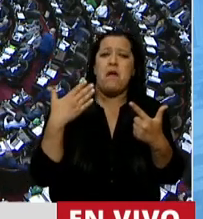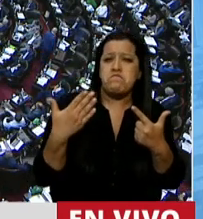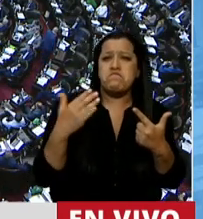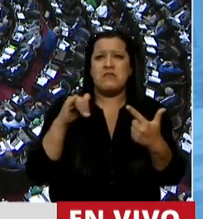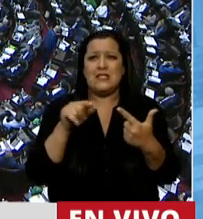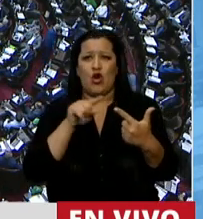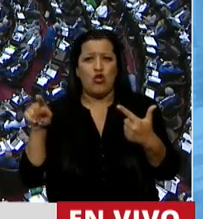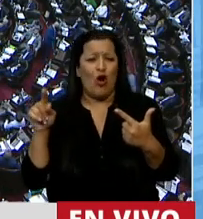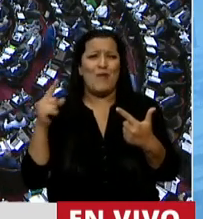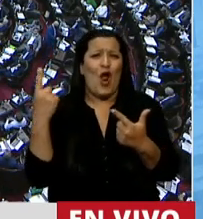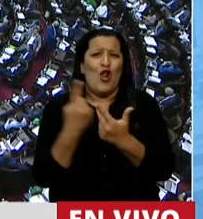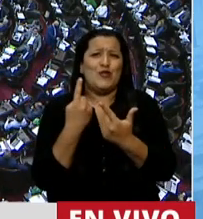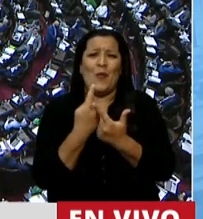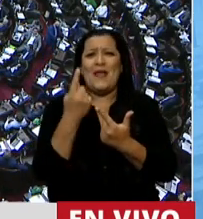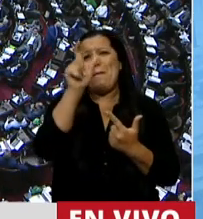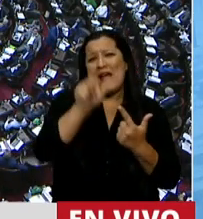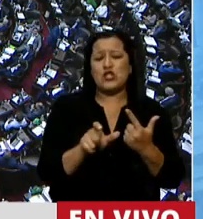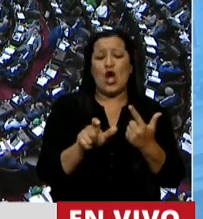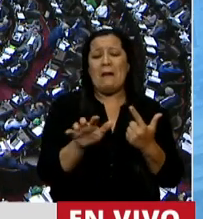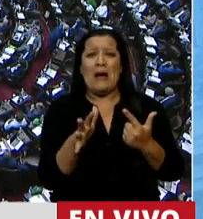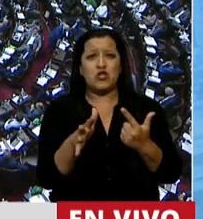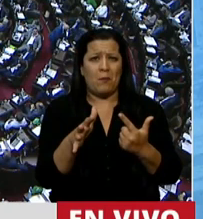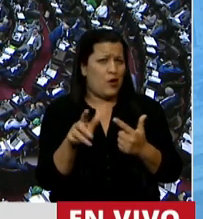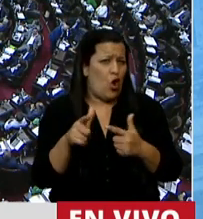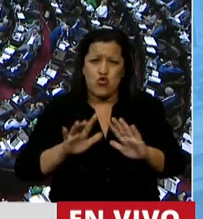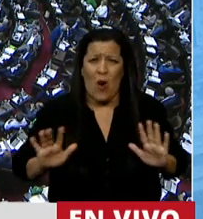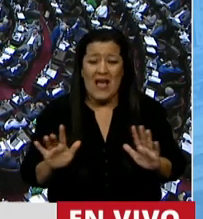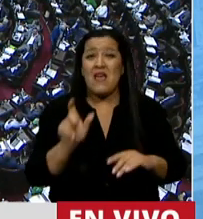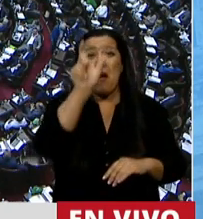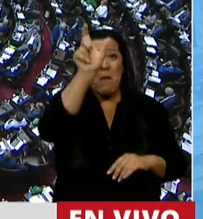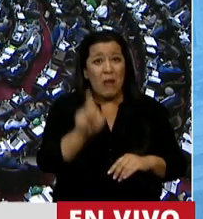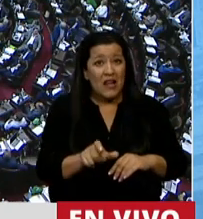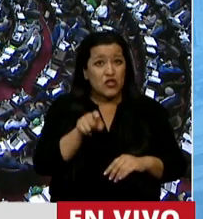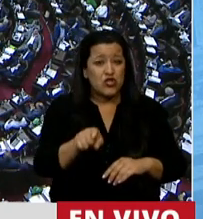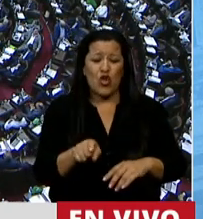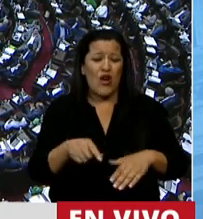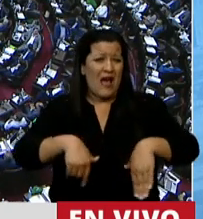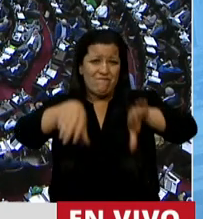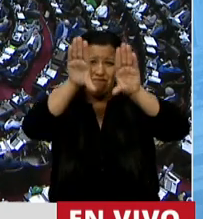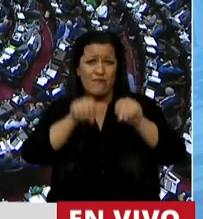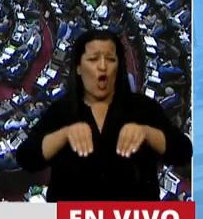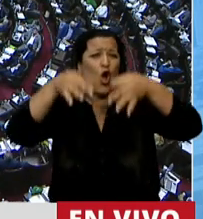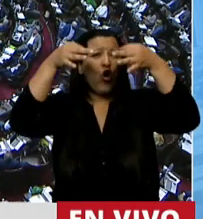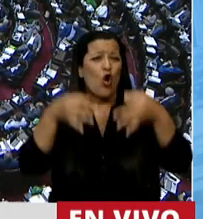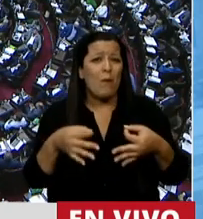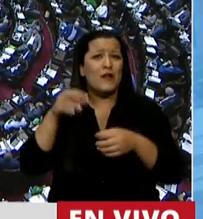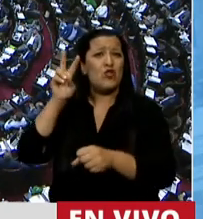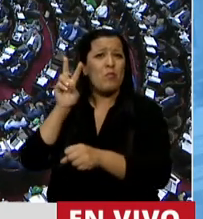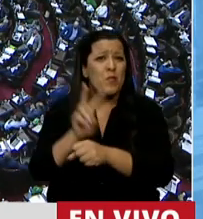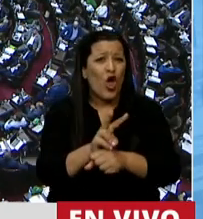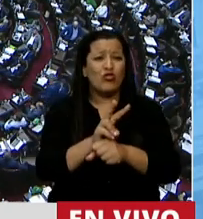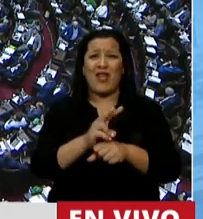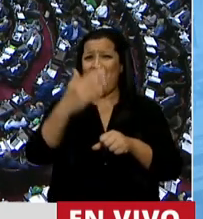puede ser más o menos persona. Es decir, la persona en toda su integridad está protegida por toda